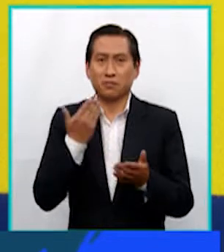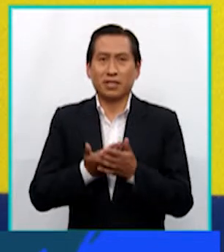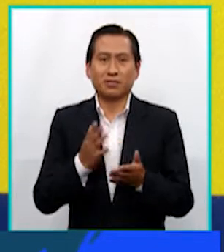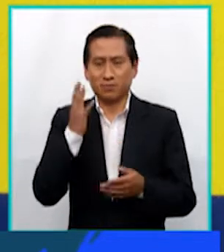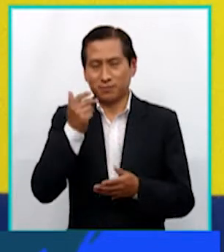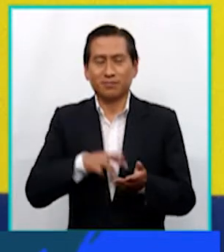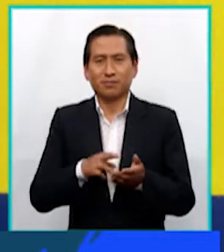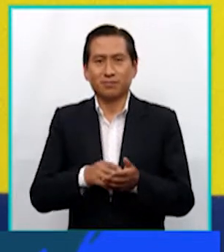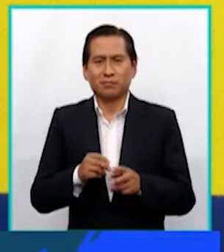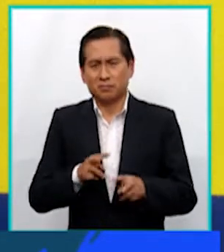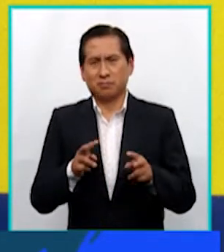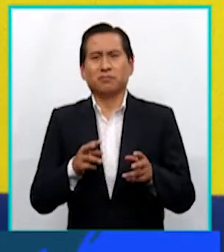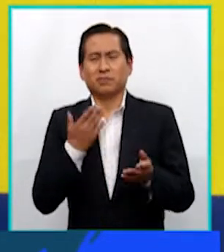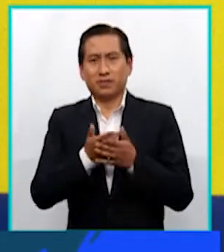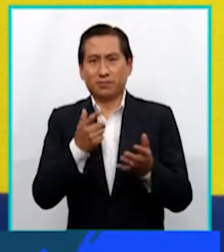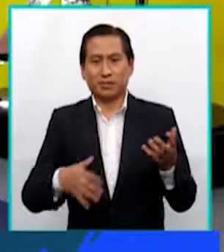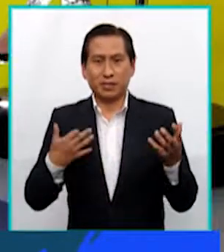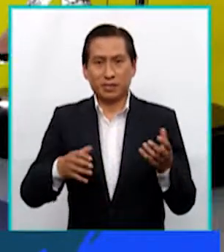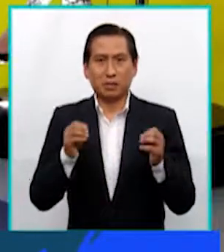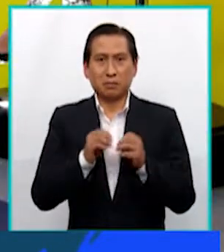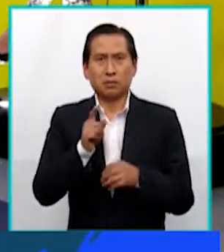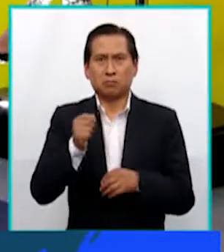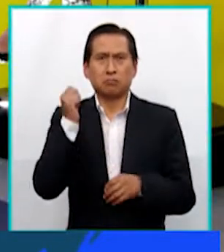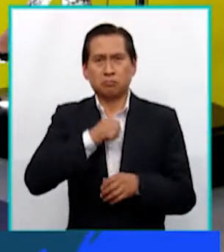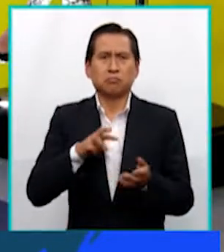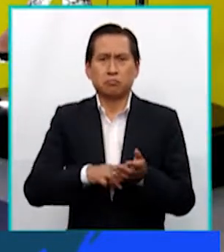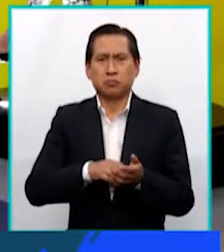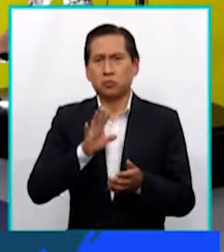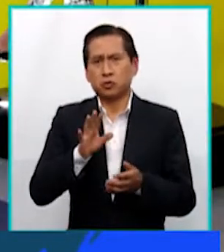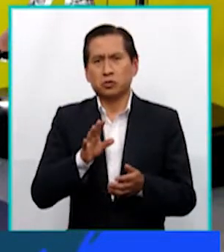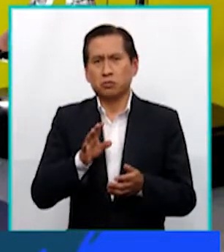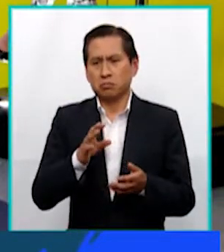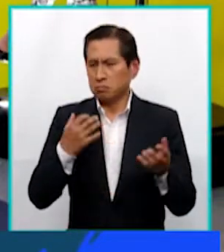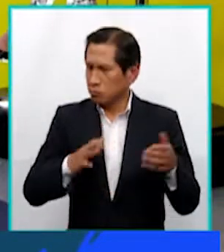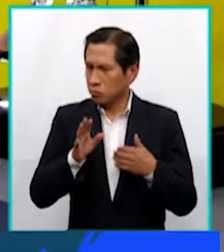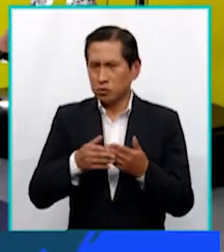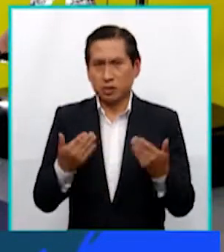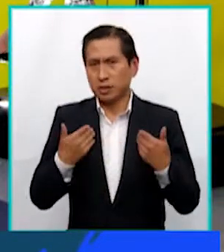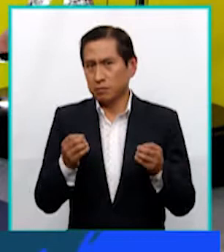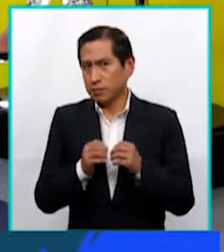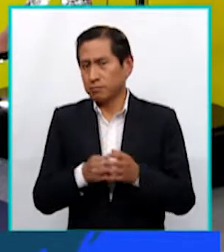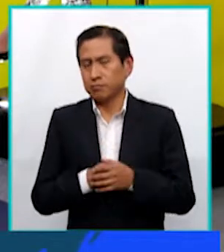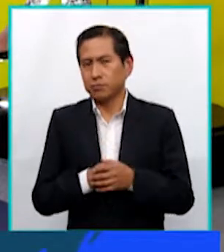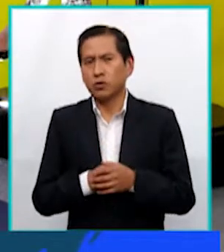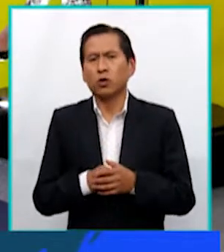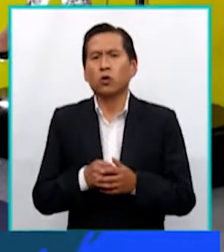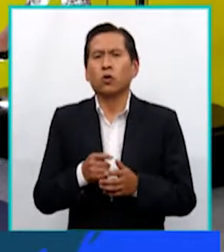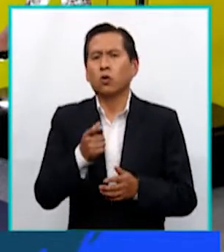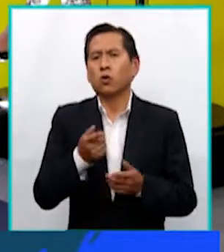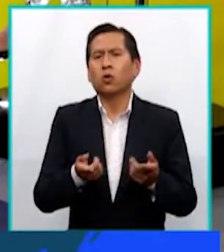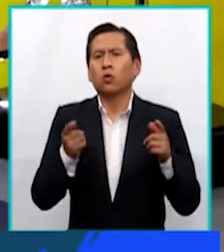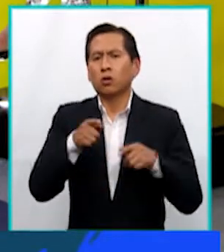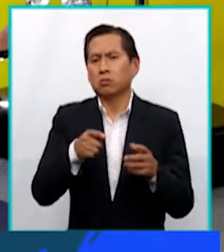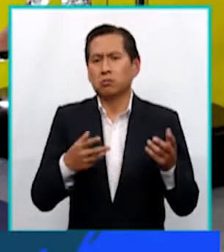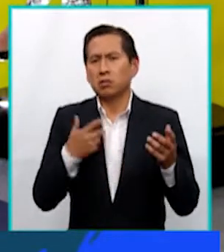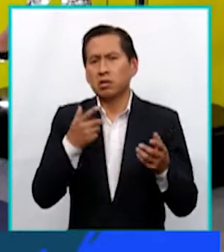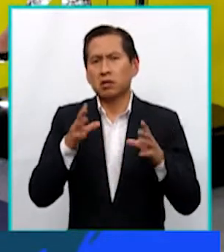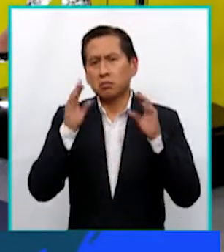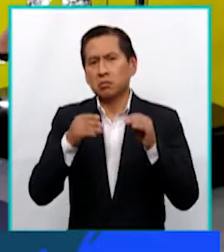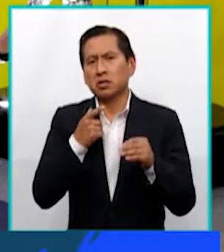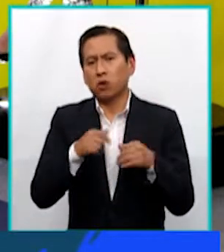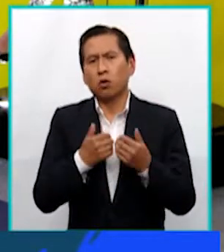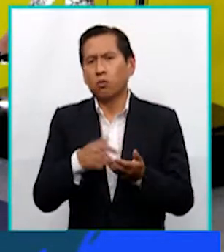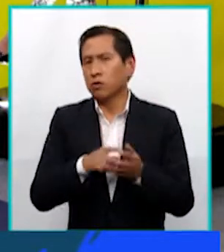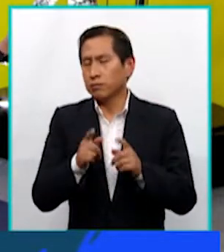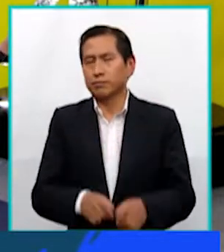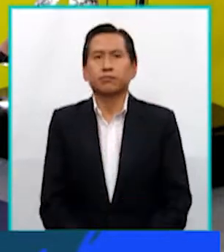lindo. En el caso tuyo, Alandino, con la guitarra te la arreglas, es decir, le das con toda la guitarra. ¿Cuándo, sí, aprendiste a tocar guitarra? ¿Quién te enseñó? ¿Cómo